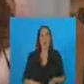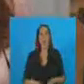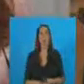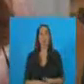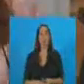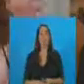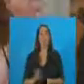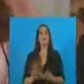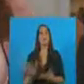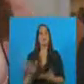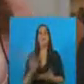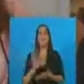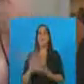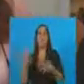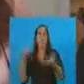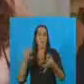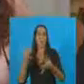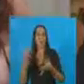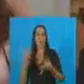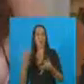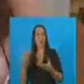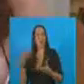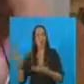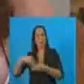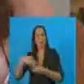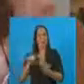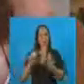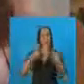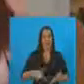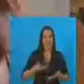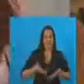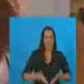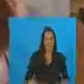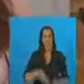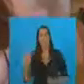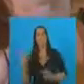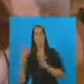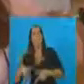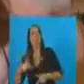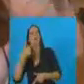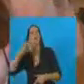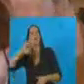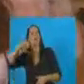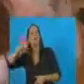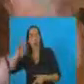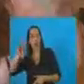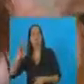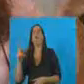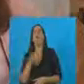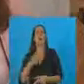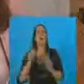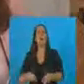incorporamos, si hay una cobertura, y esta cobertura del plan NACER y del plan SMARC también se aplica a la